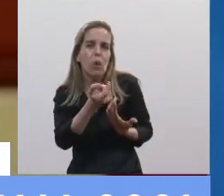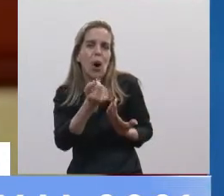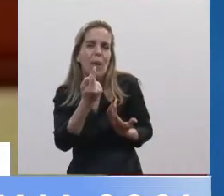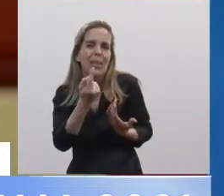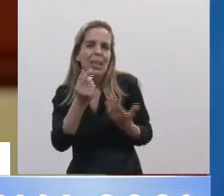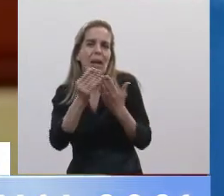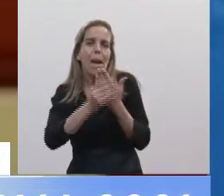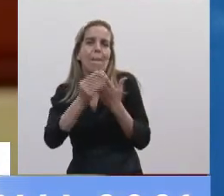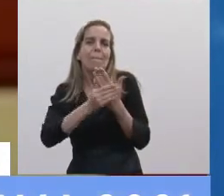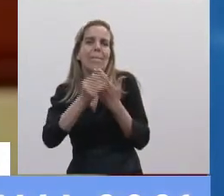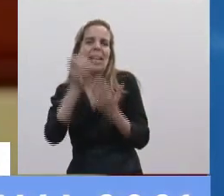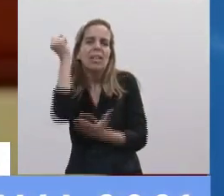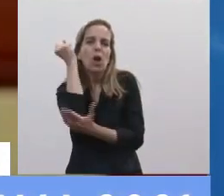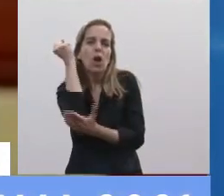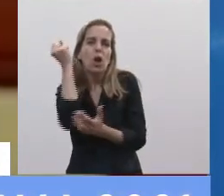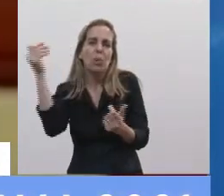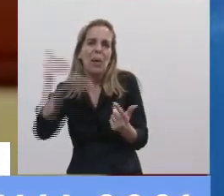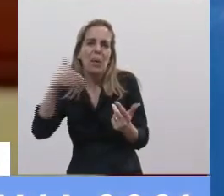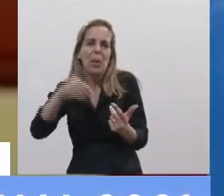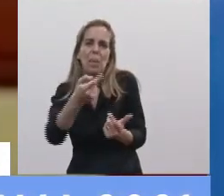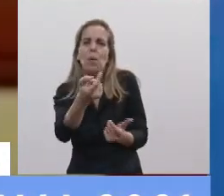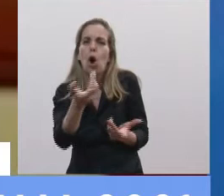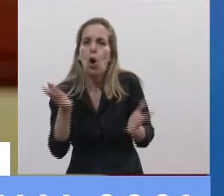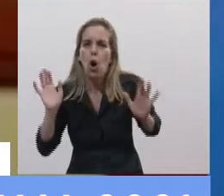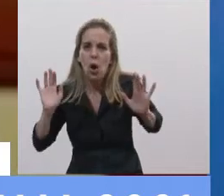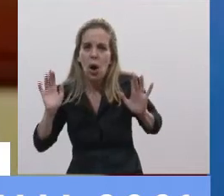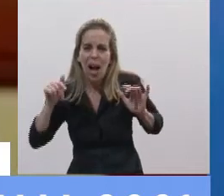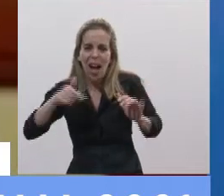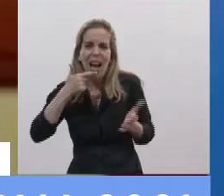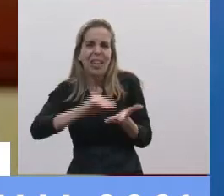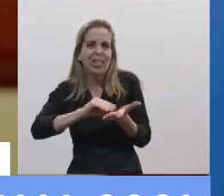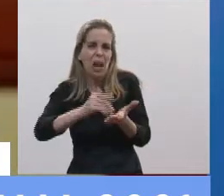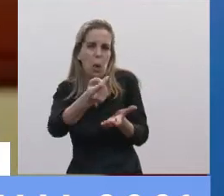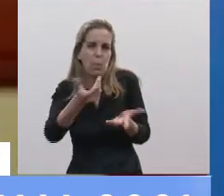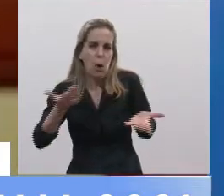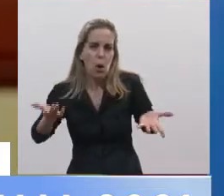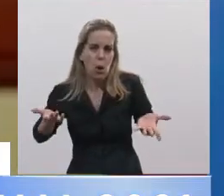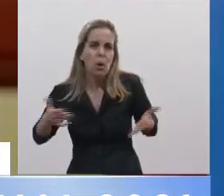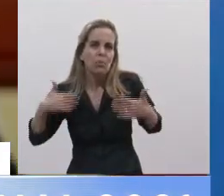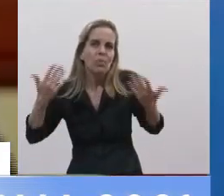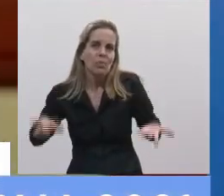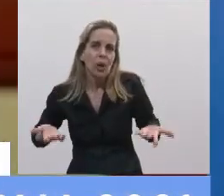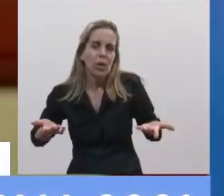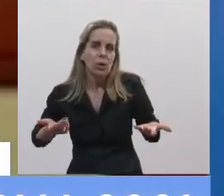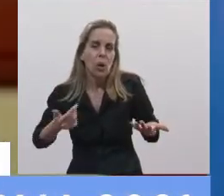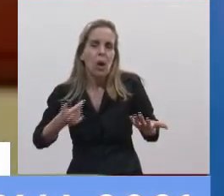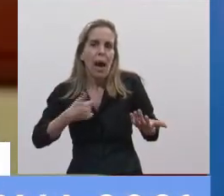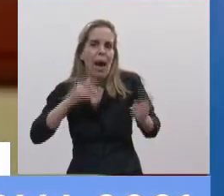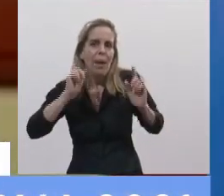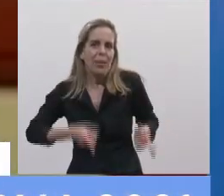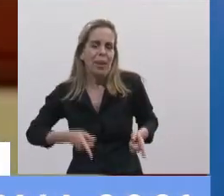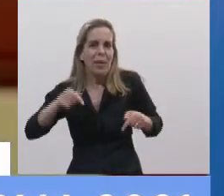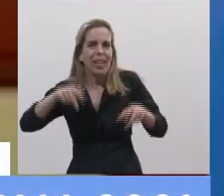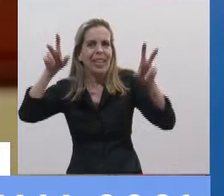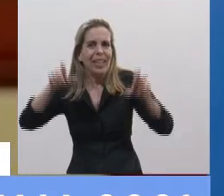del ministro, que ha estado, según me cuentan, en el Senado. Seguramente lo hacía para irse de allí con el